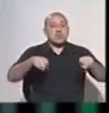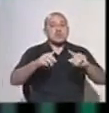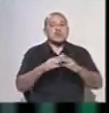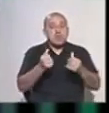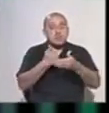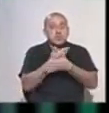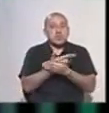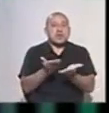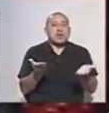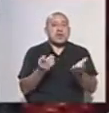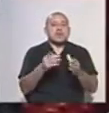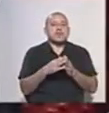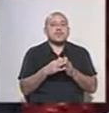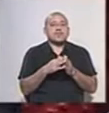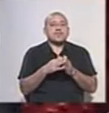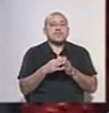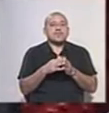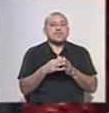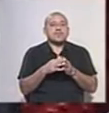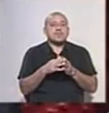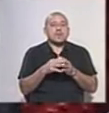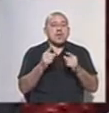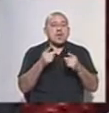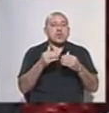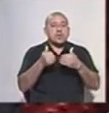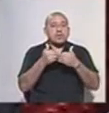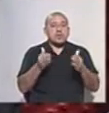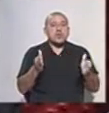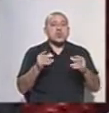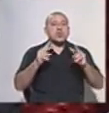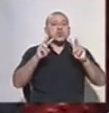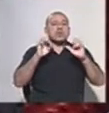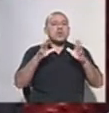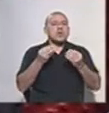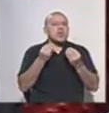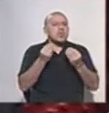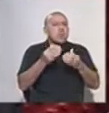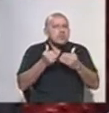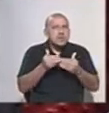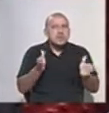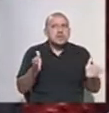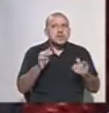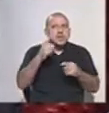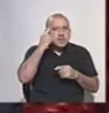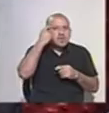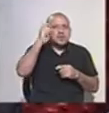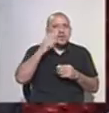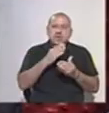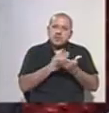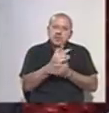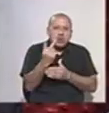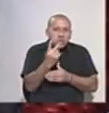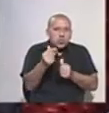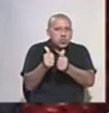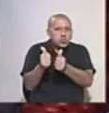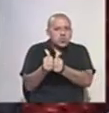mostrarlo. ¿Y esto ha sido, desde el inicio era como letra y música? O sea, ¿cómo se dividían? No, siempre los dos compartiendo letra y